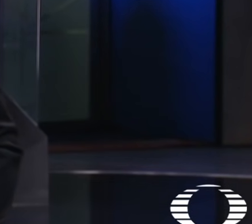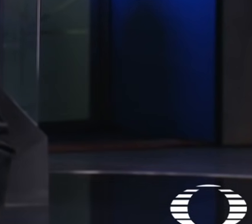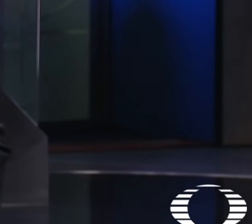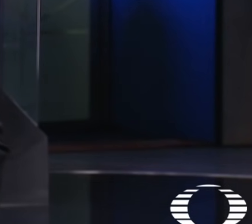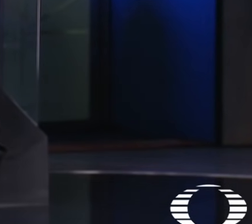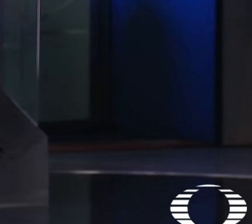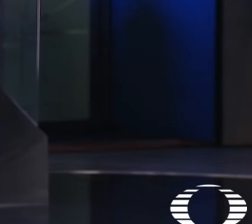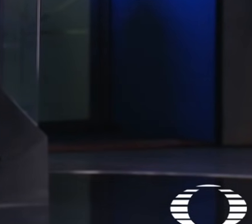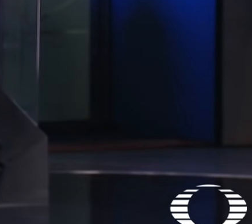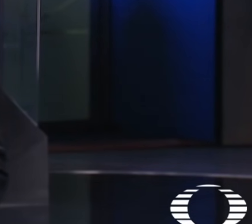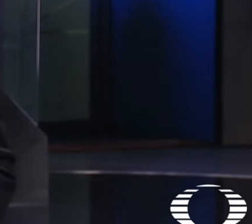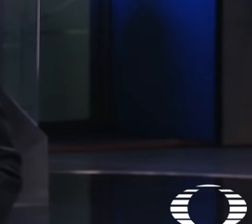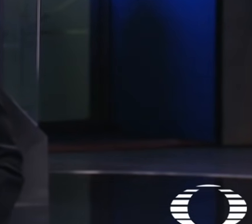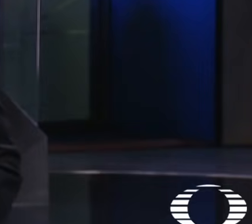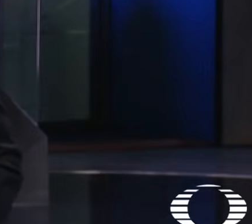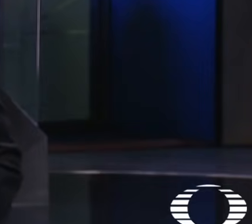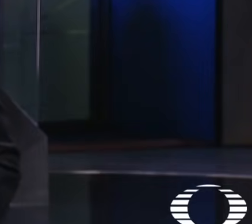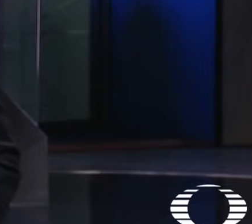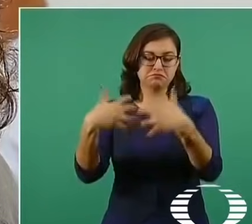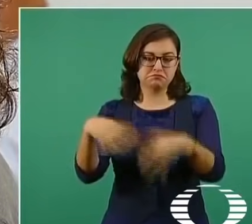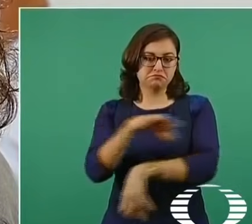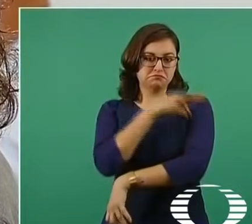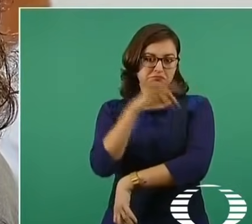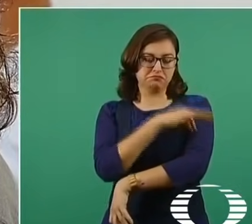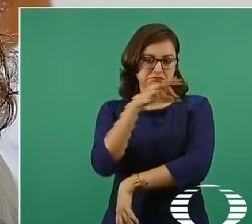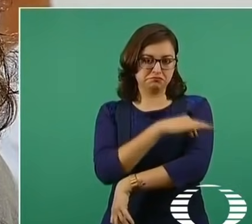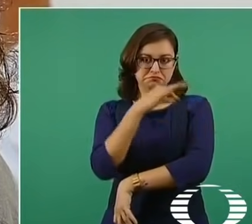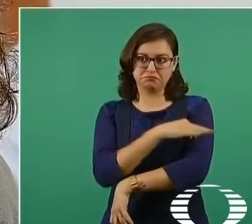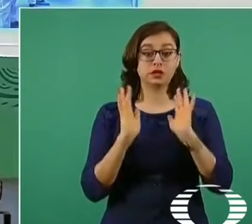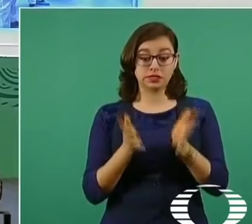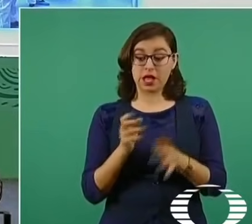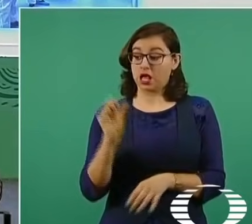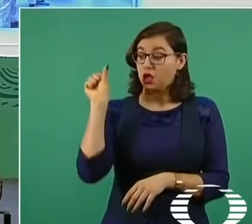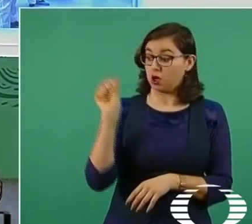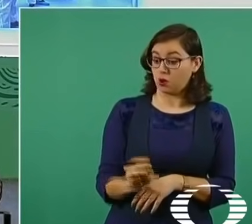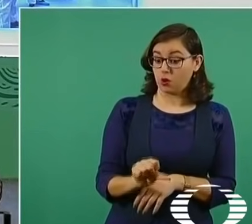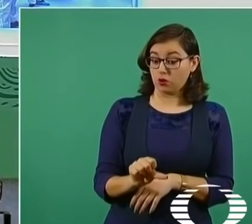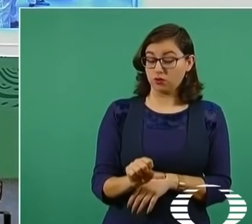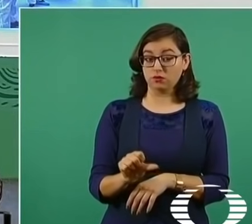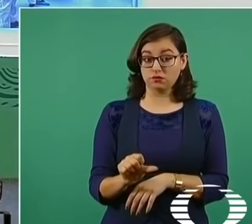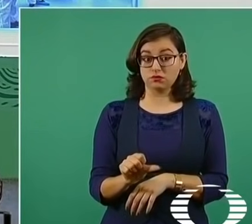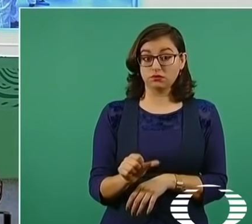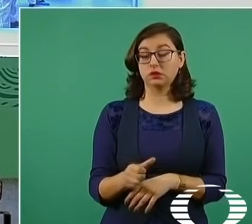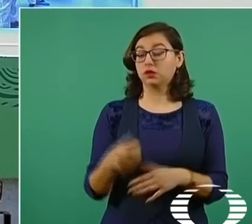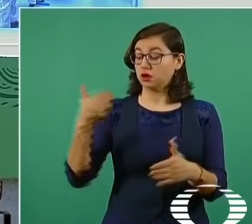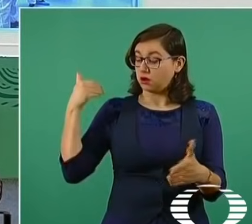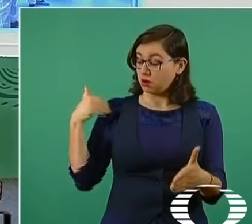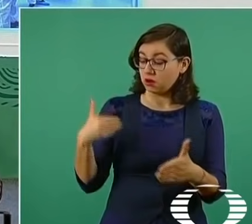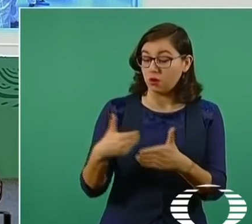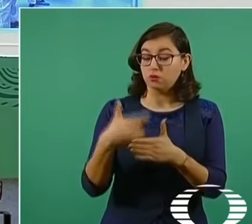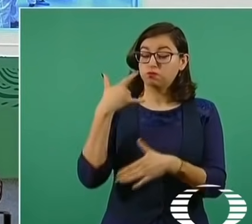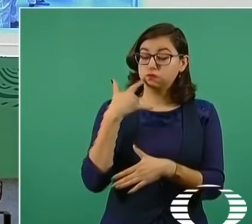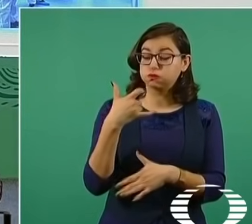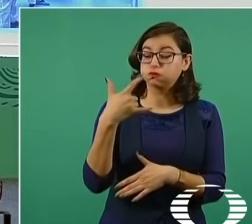primeras vacunas envasadas aquí en nuestro país. Ya se tiene la producción después de un largo, complejo y